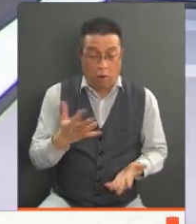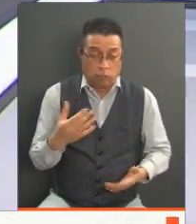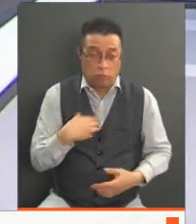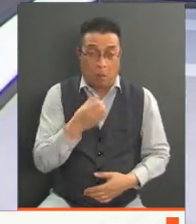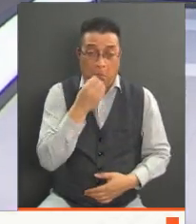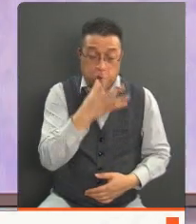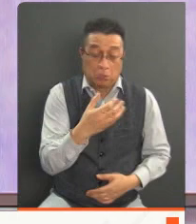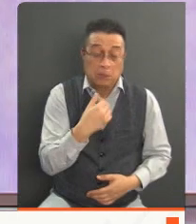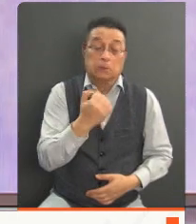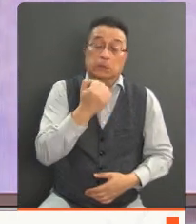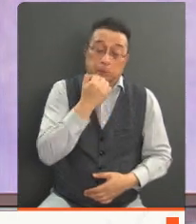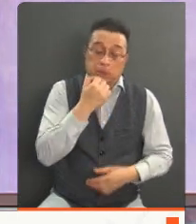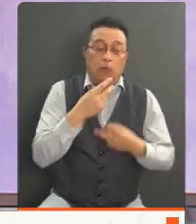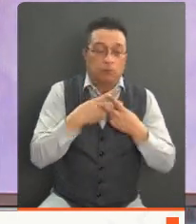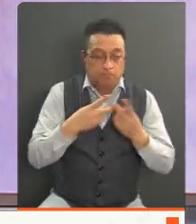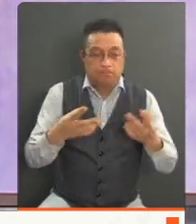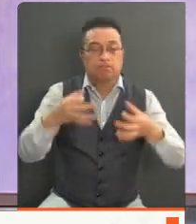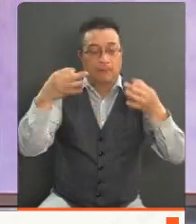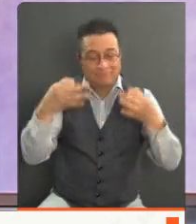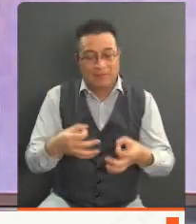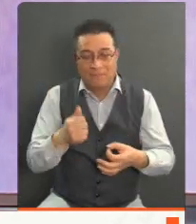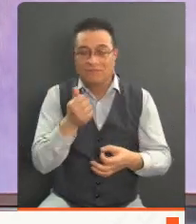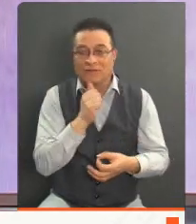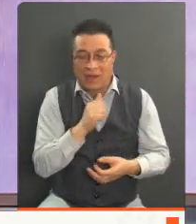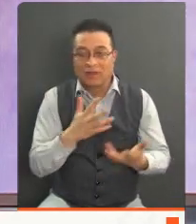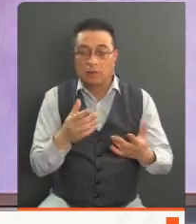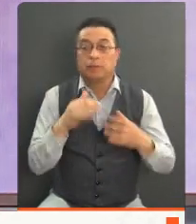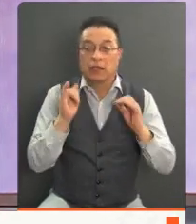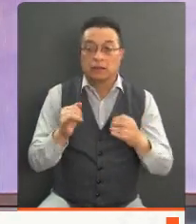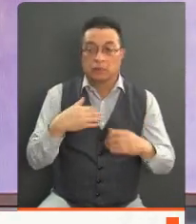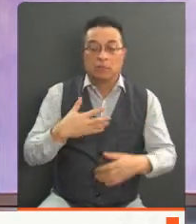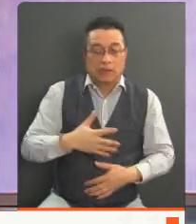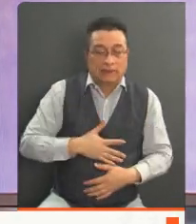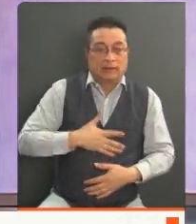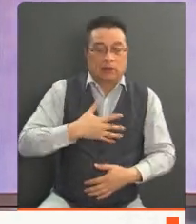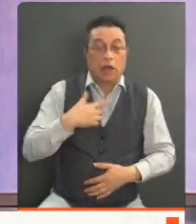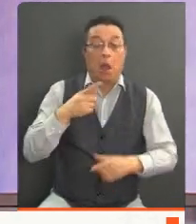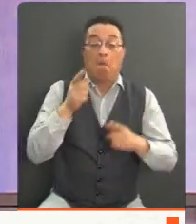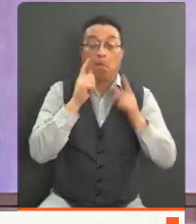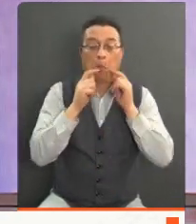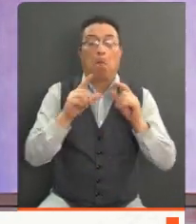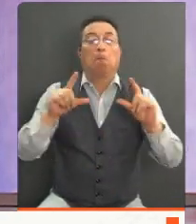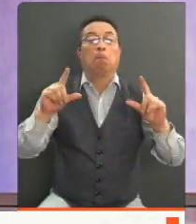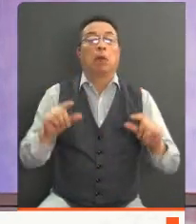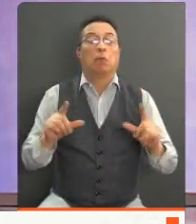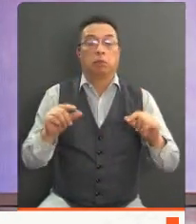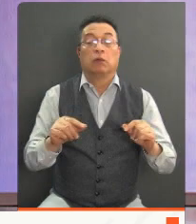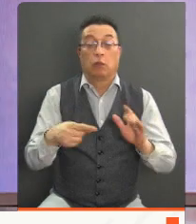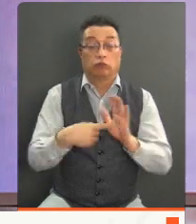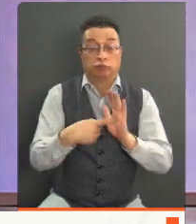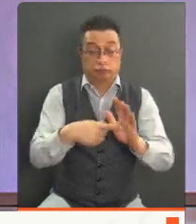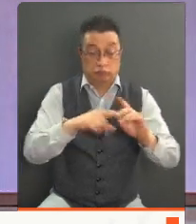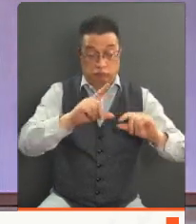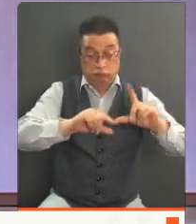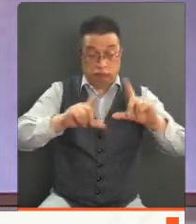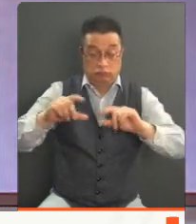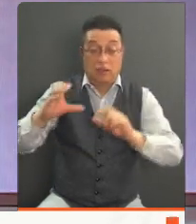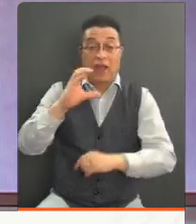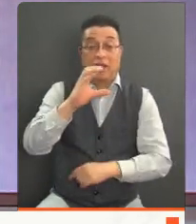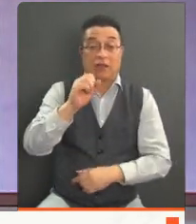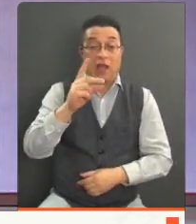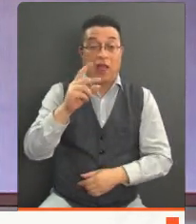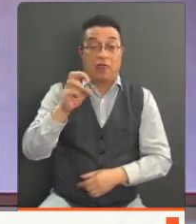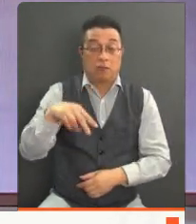reconocí y además esa percepción de que hay un riesgo menor lo muestra la encuesta academia la encuesta que den todas las